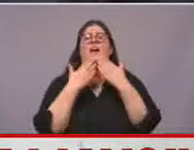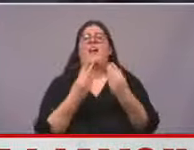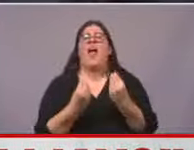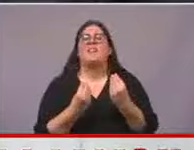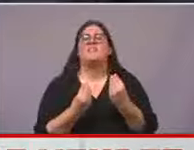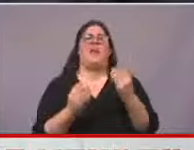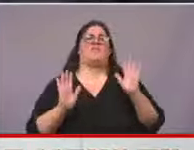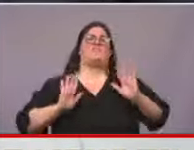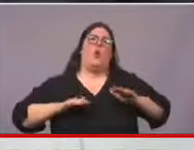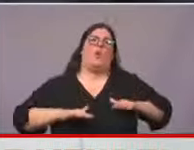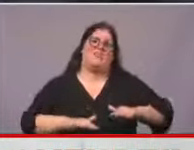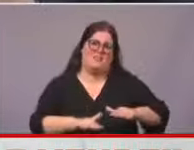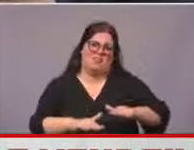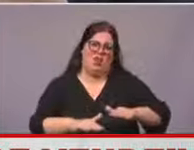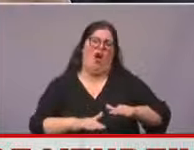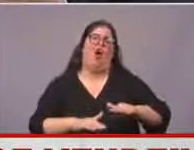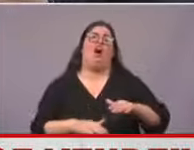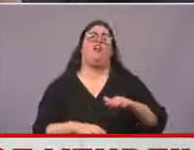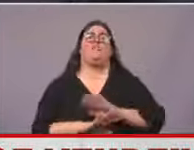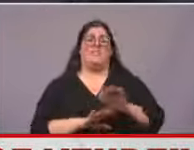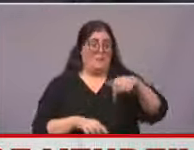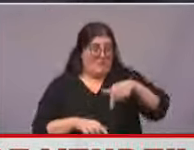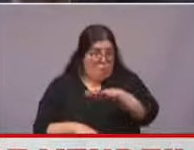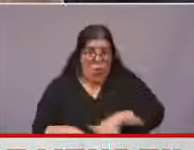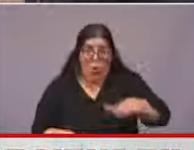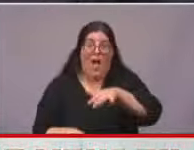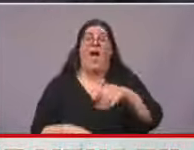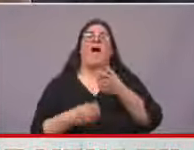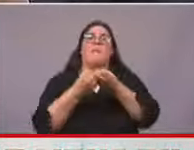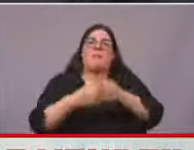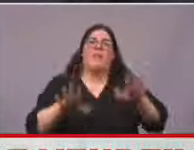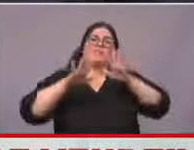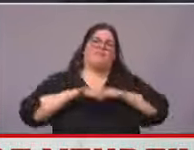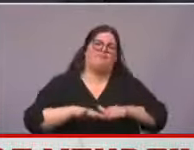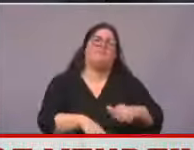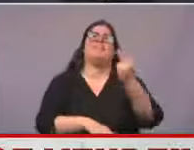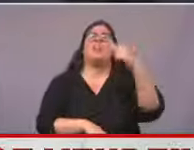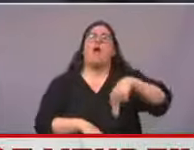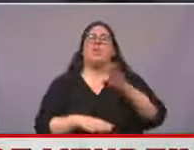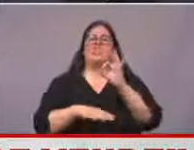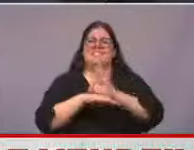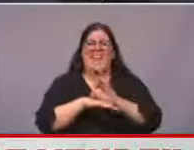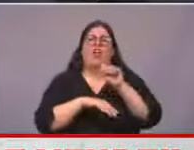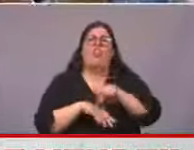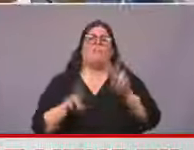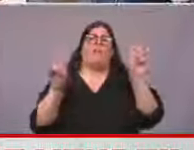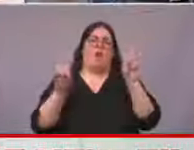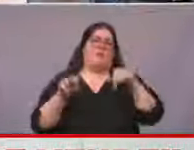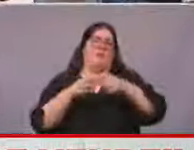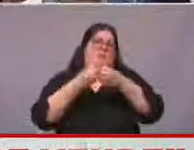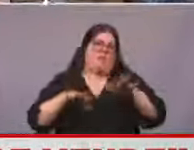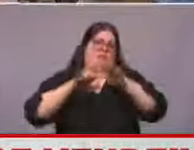inmensa movilización que salió de acá, del kilómetro cero del peronismo.